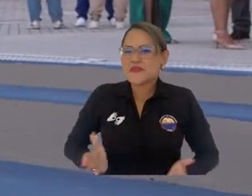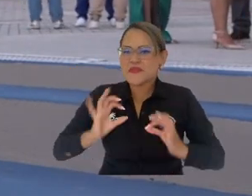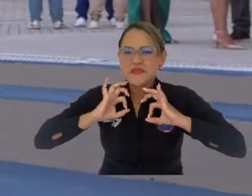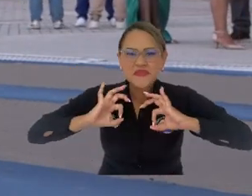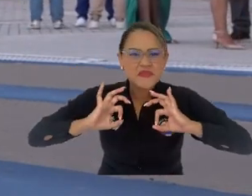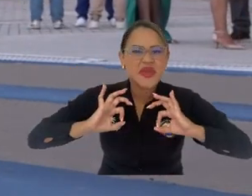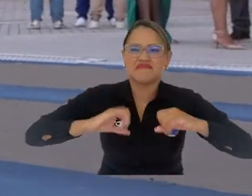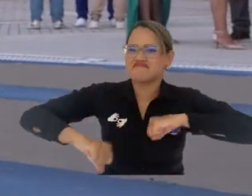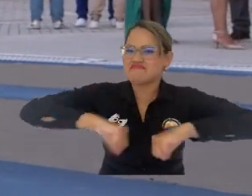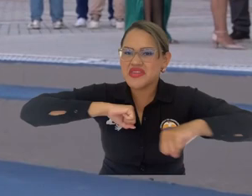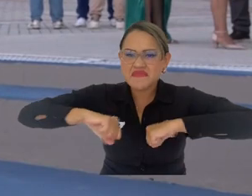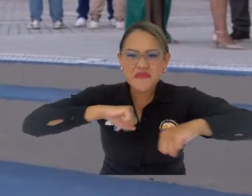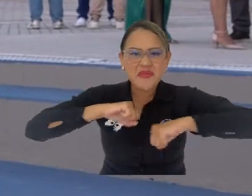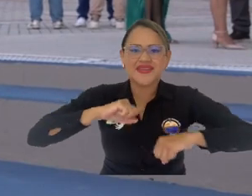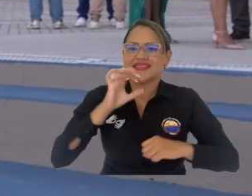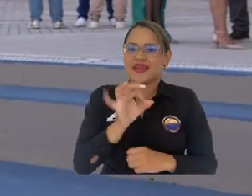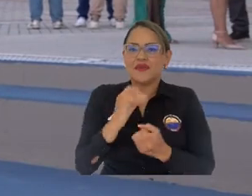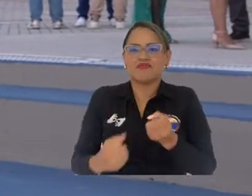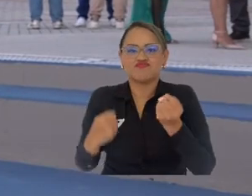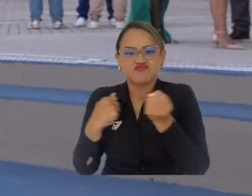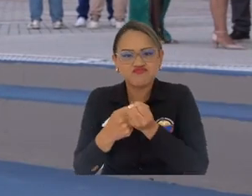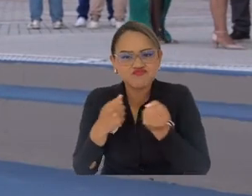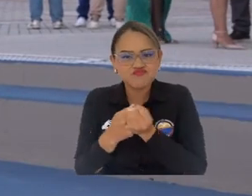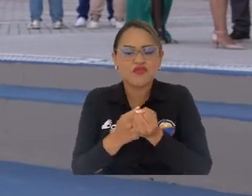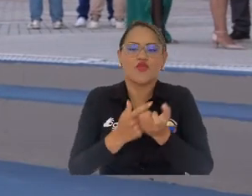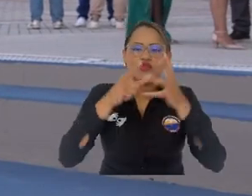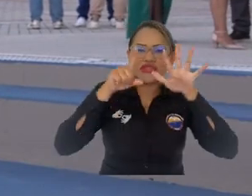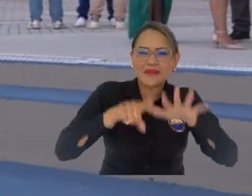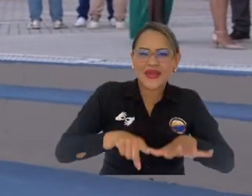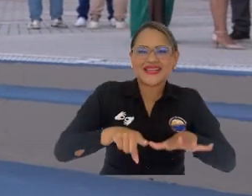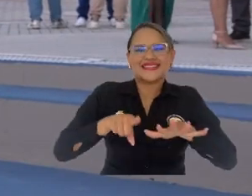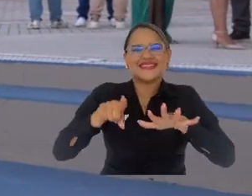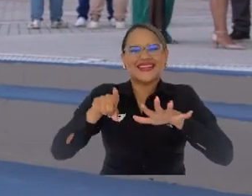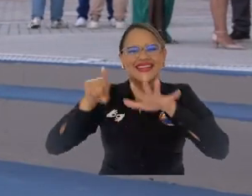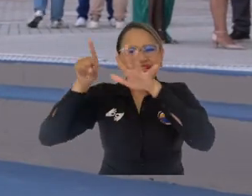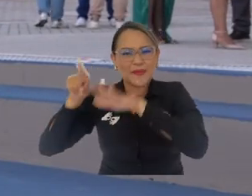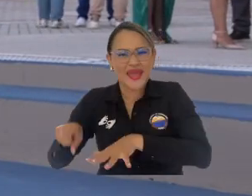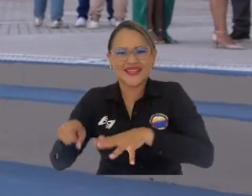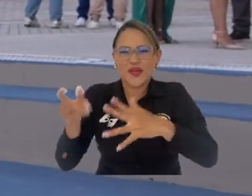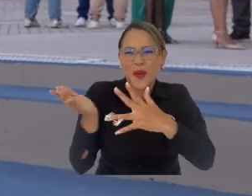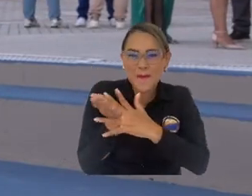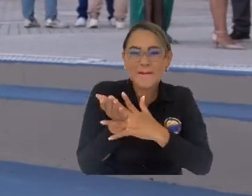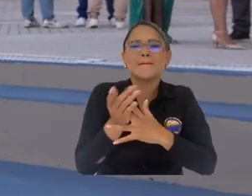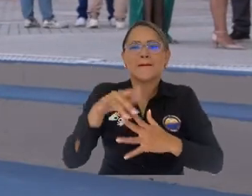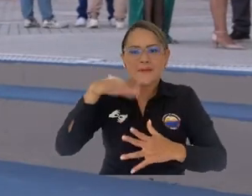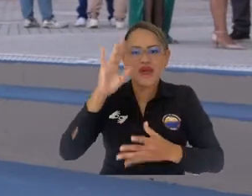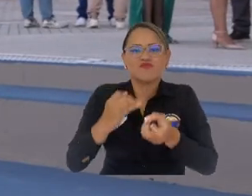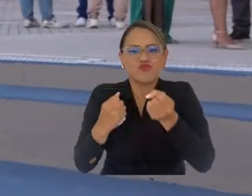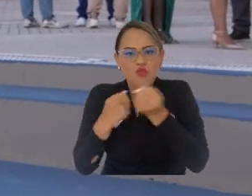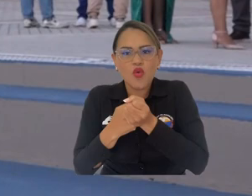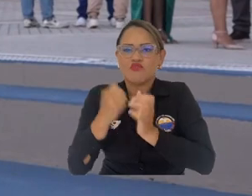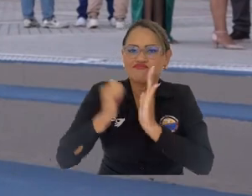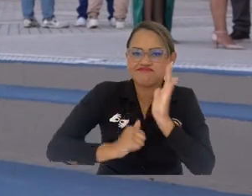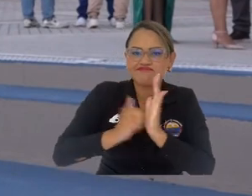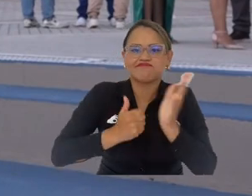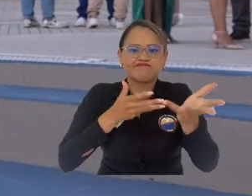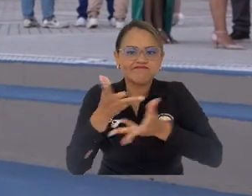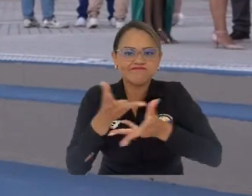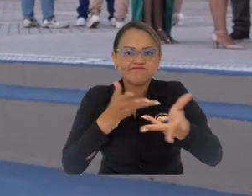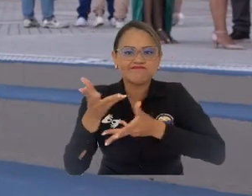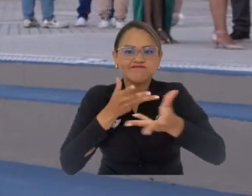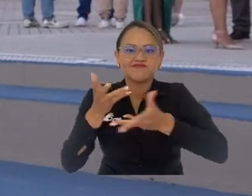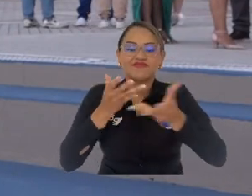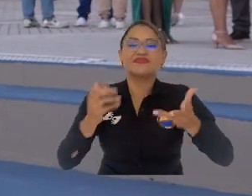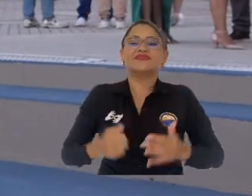momento y que los pudimos apoyar en todo tiempo con periodos intersemestrales, los cuales ellos no tuvieron descanso, pero